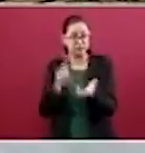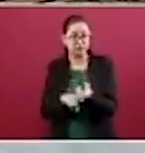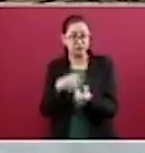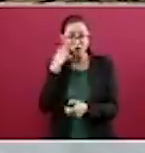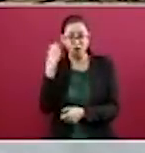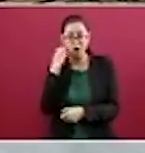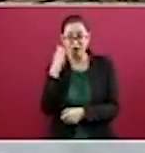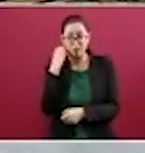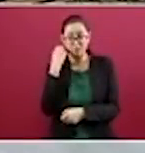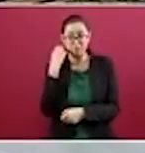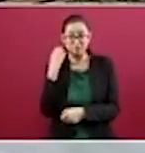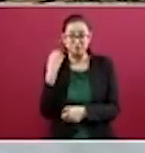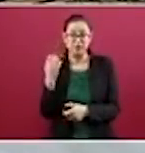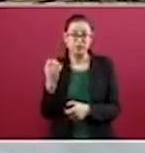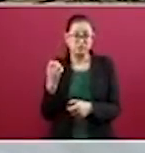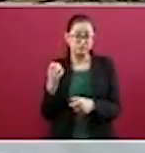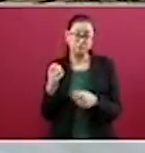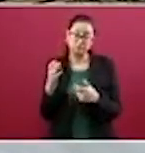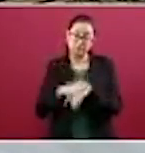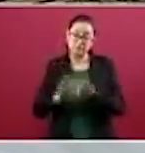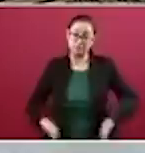las escuelas, sobre todo en temas de historia?